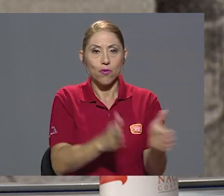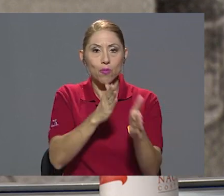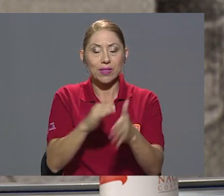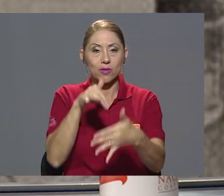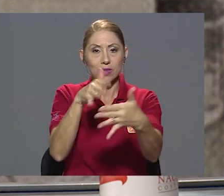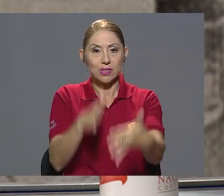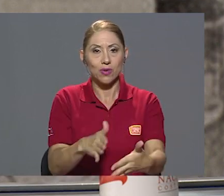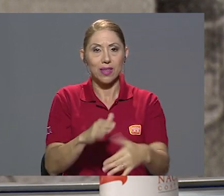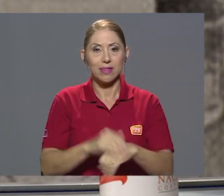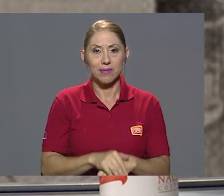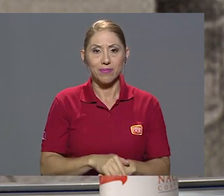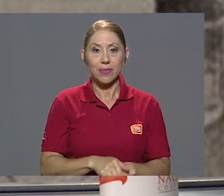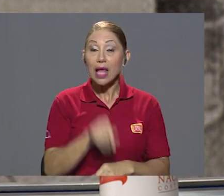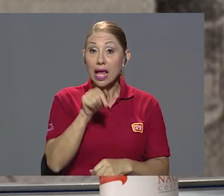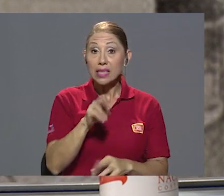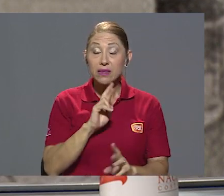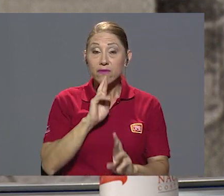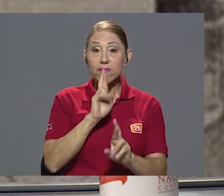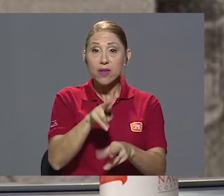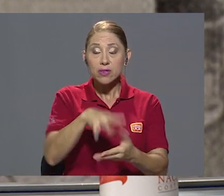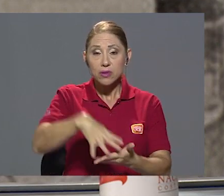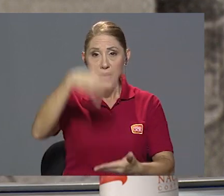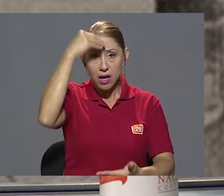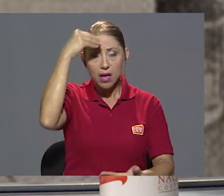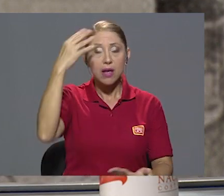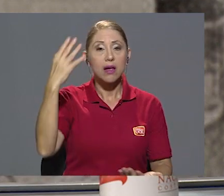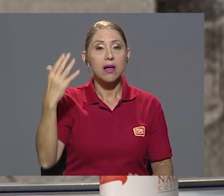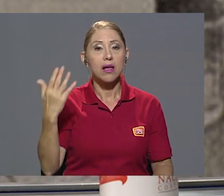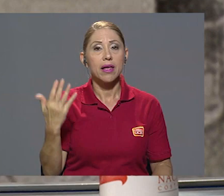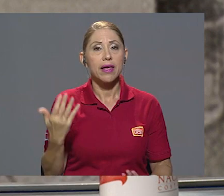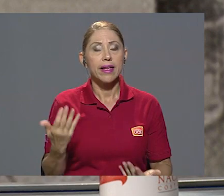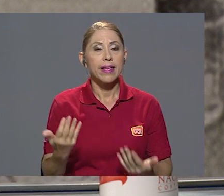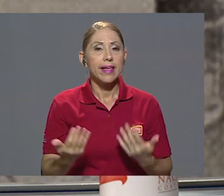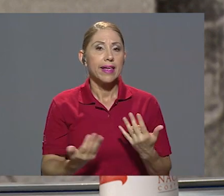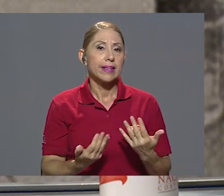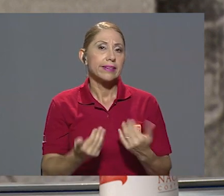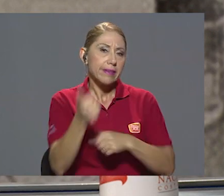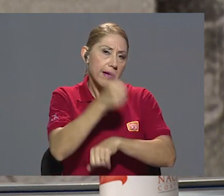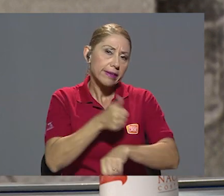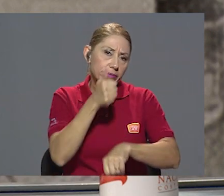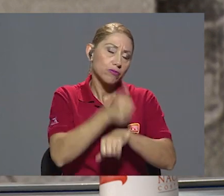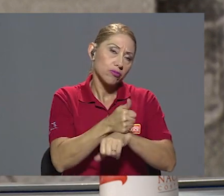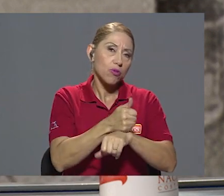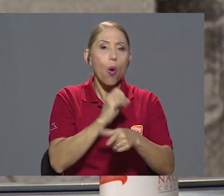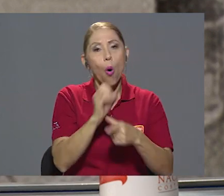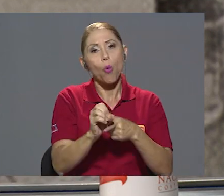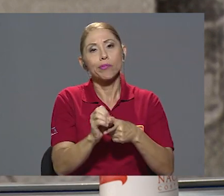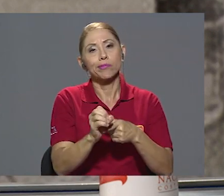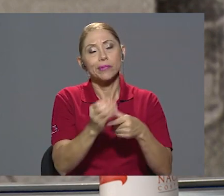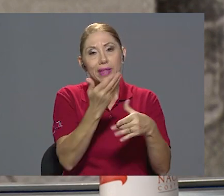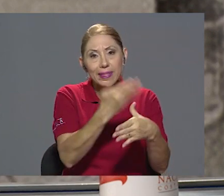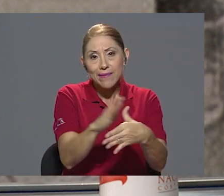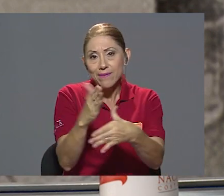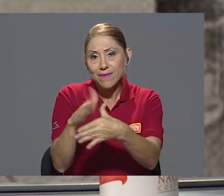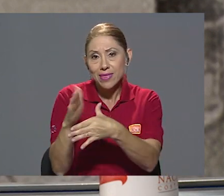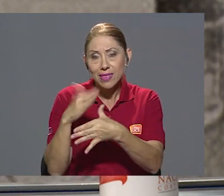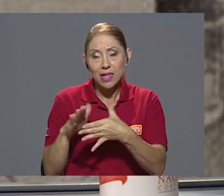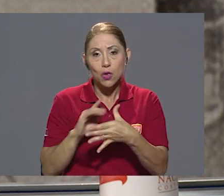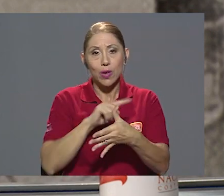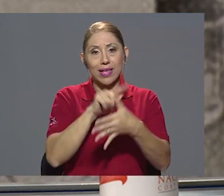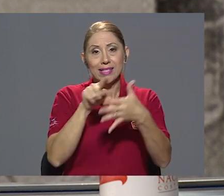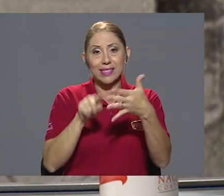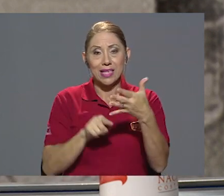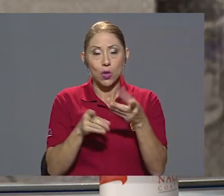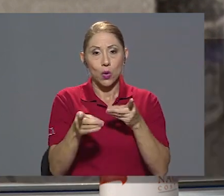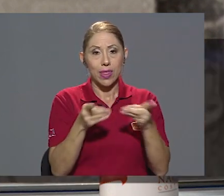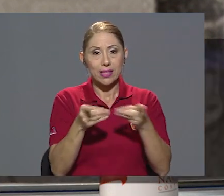del estudiante. Y esos resultados de aprendizaje se han definido o se han dividido más bien